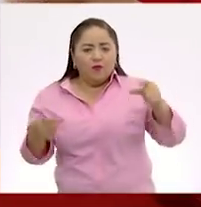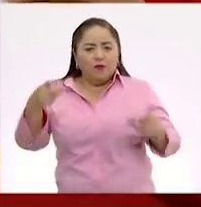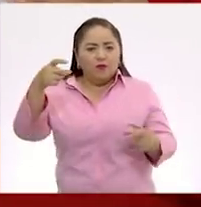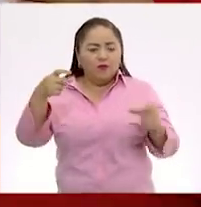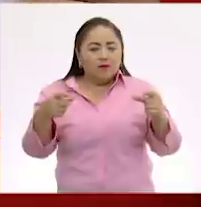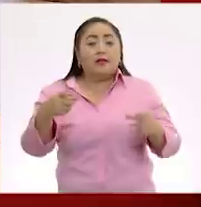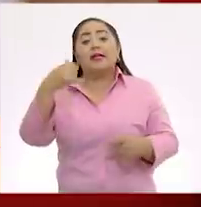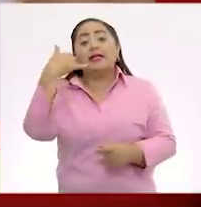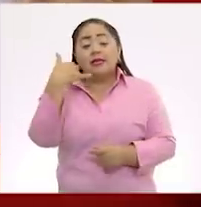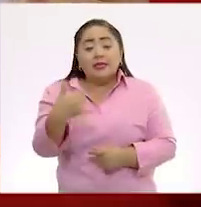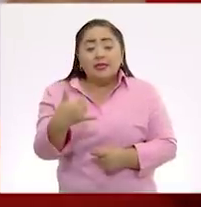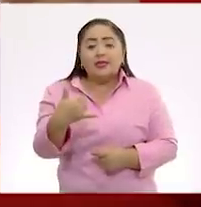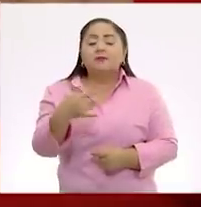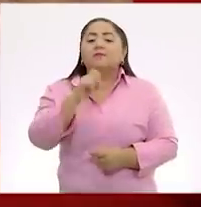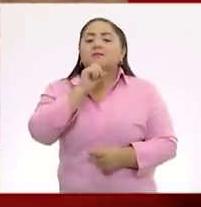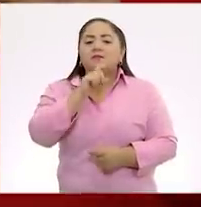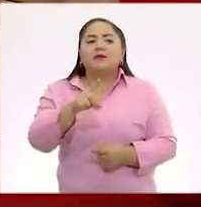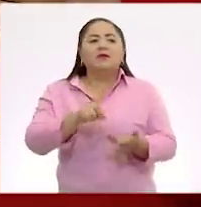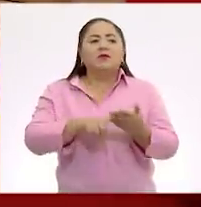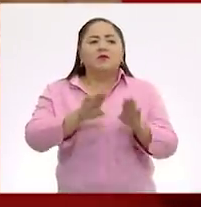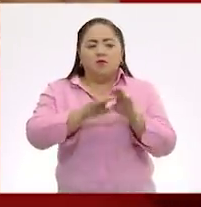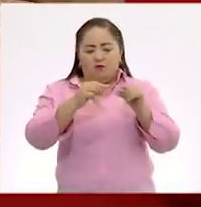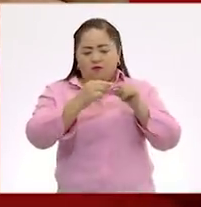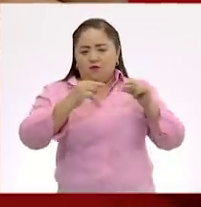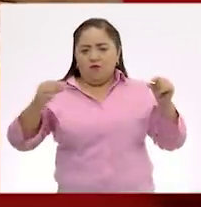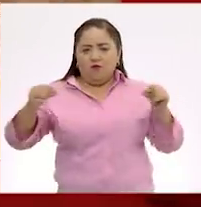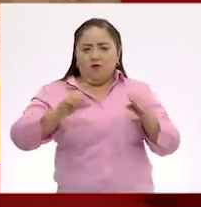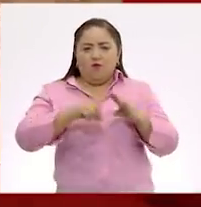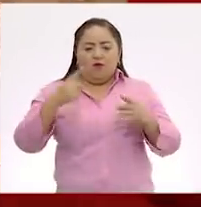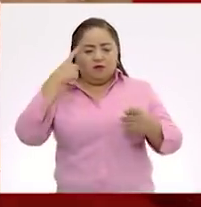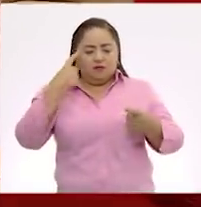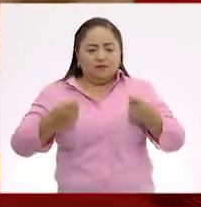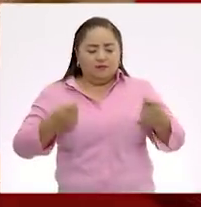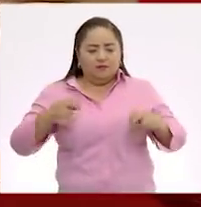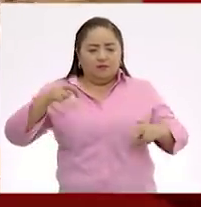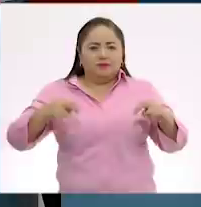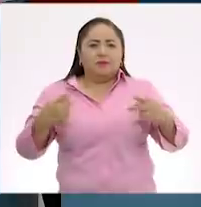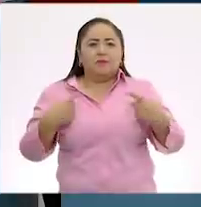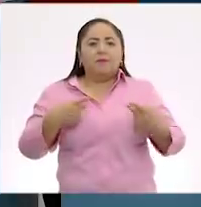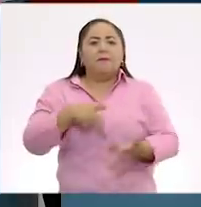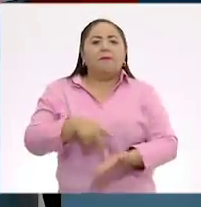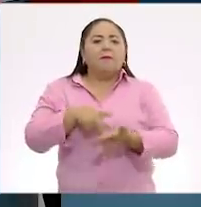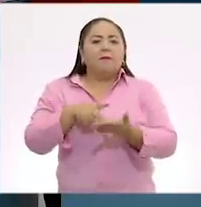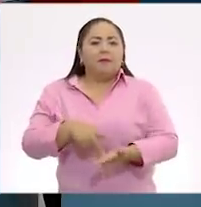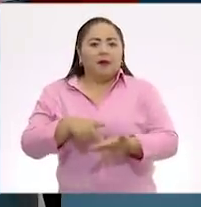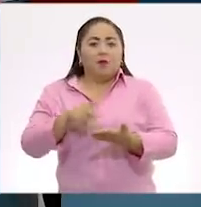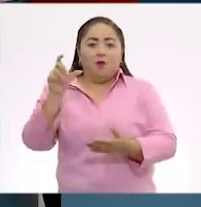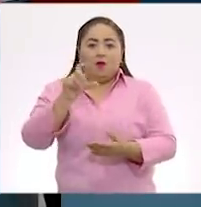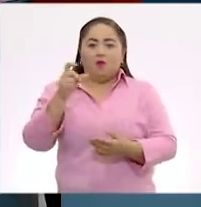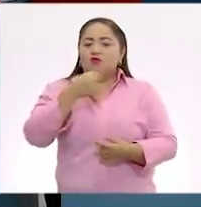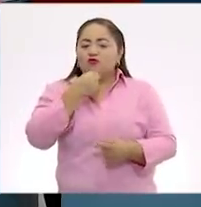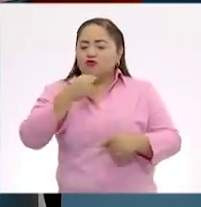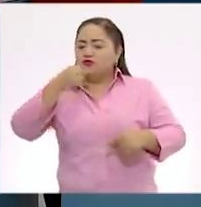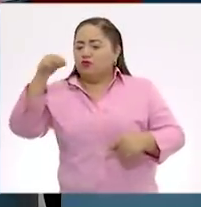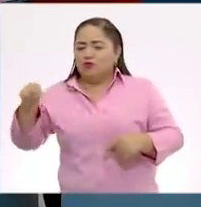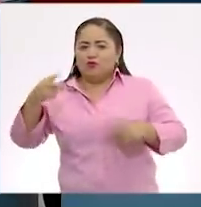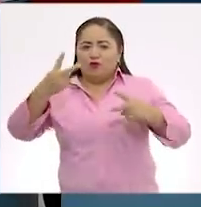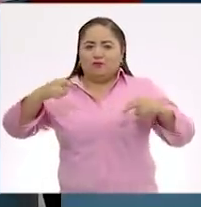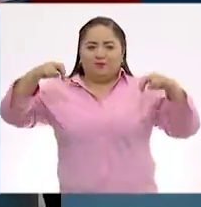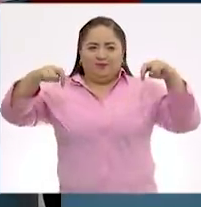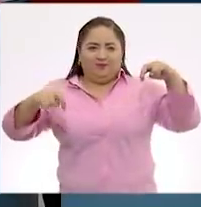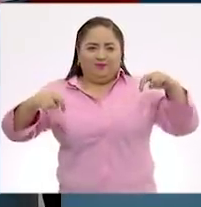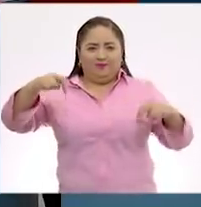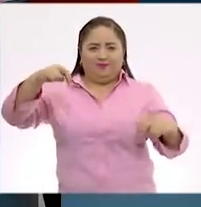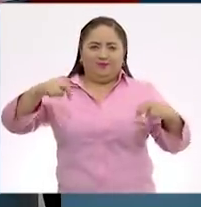maneja los movimientos y el equilibrio, de los pesos. En este caso, cuando colocamos a un niño de un lado a otro,